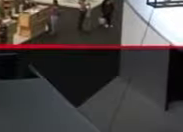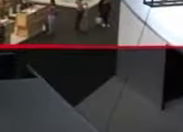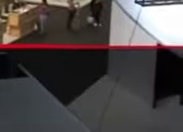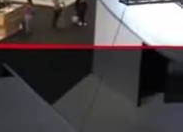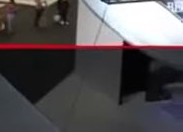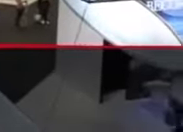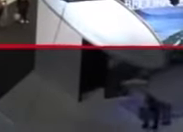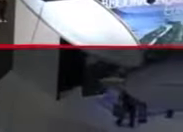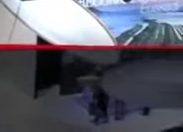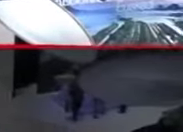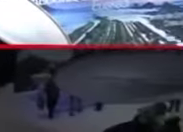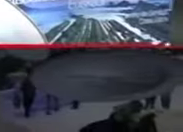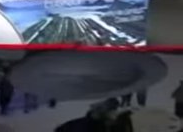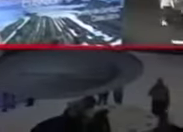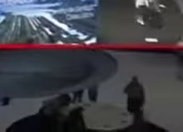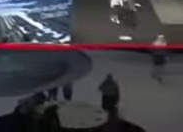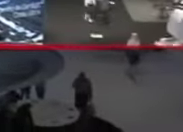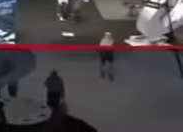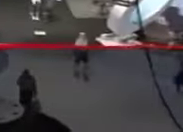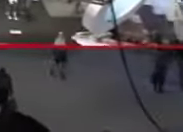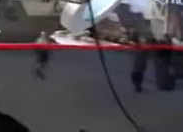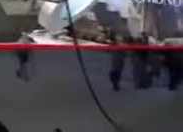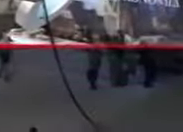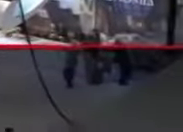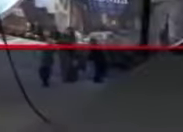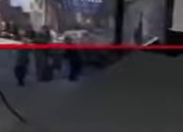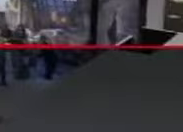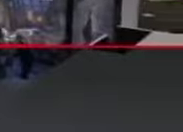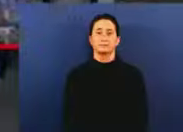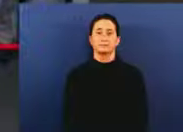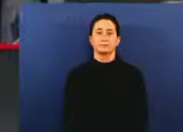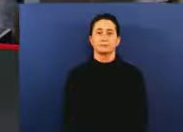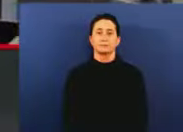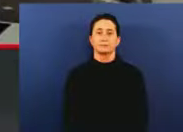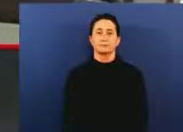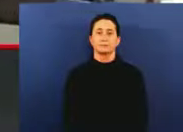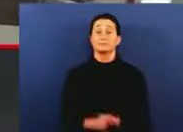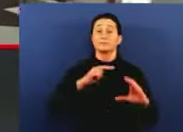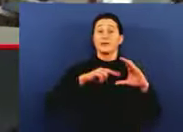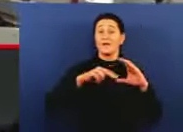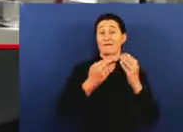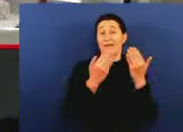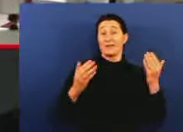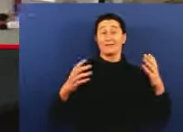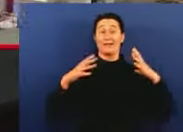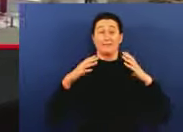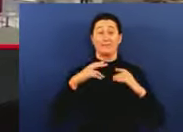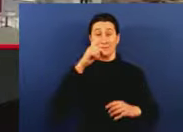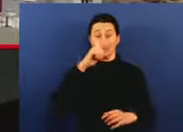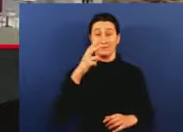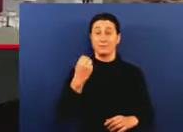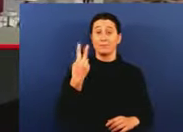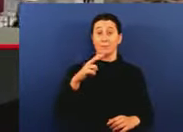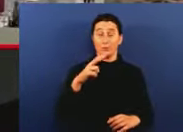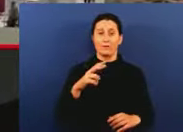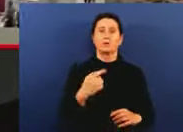Bilbao Vizcaya está presente un año más en Expo Vacaciones con el objetivo de mostrar los atractivos del territorio a un público, el vasco,